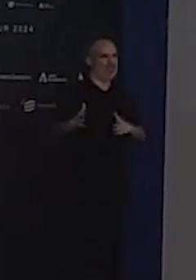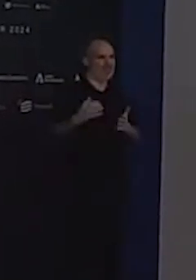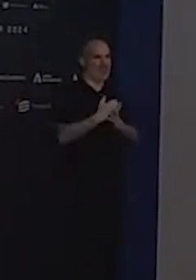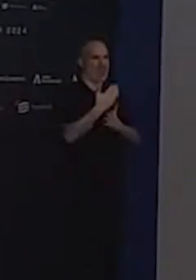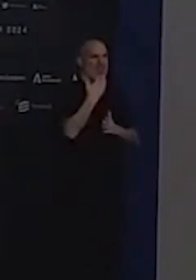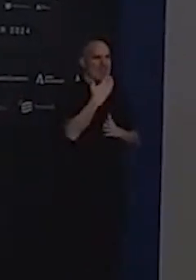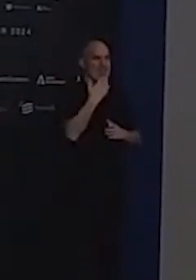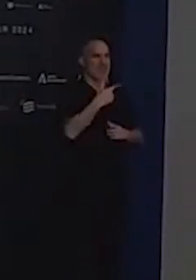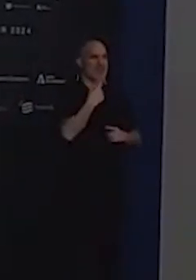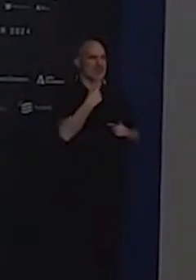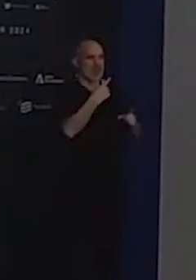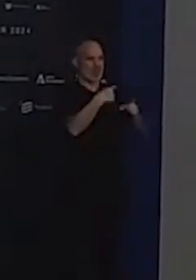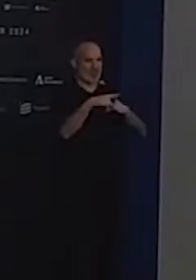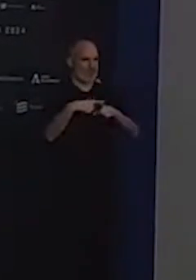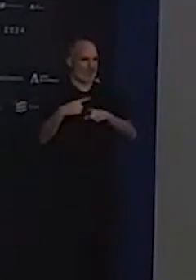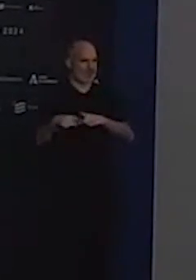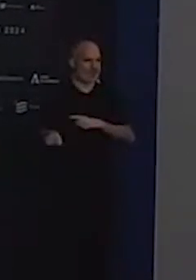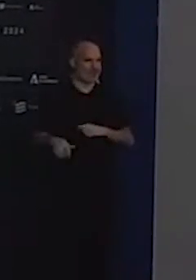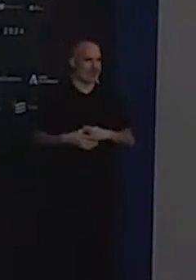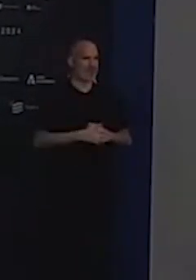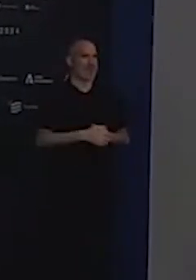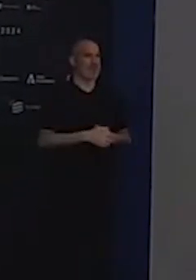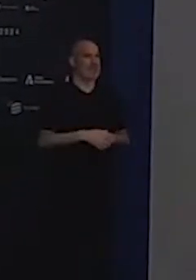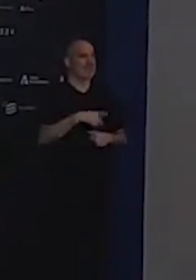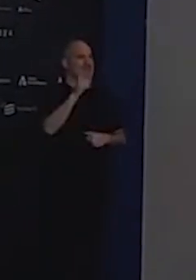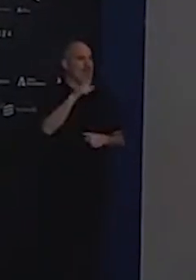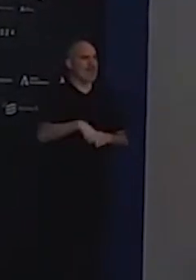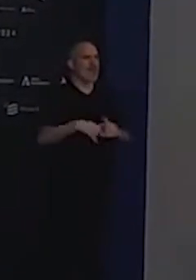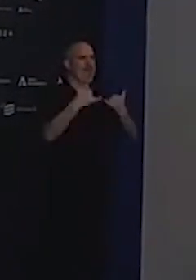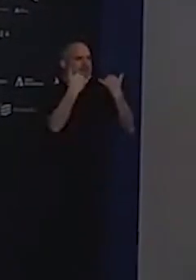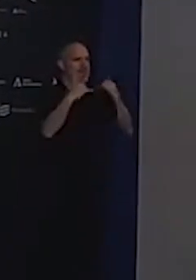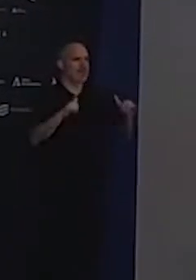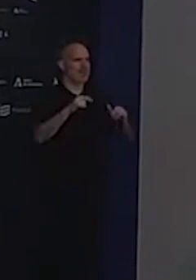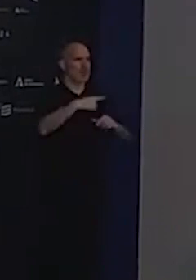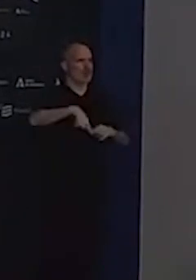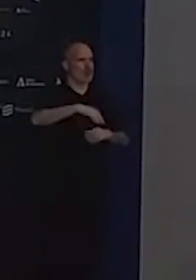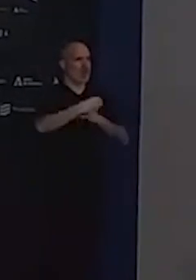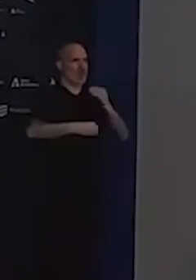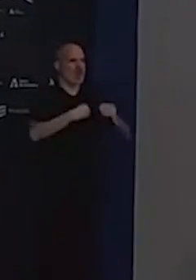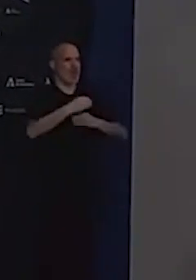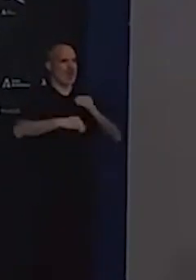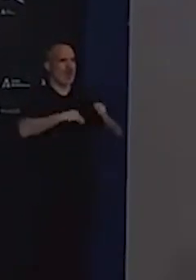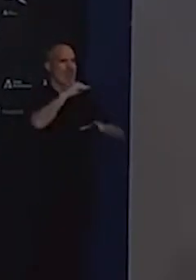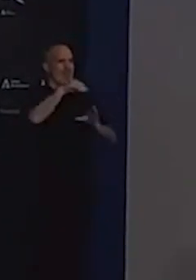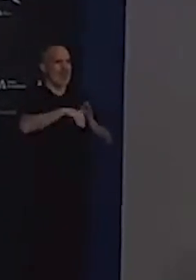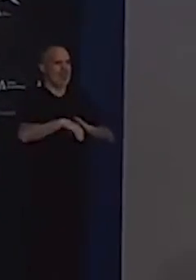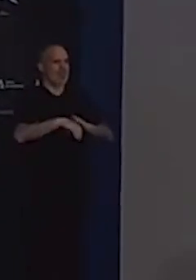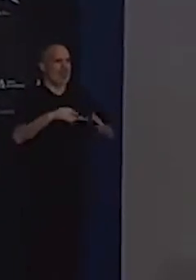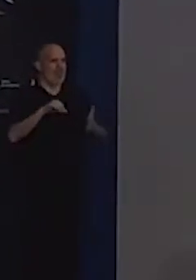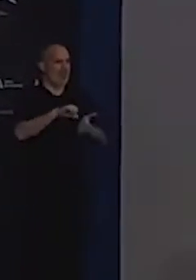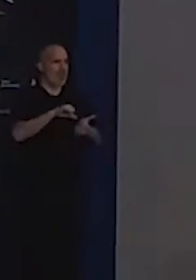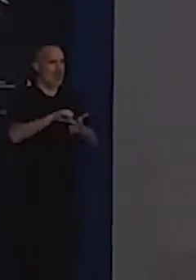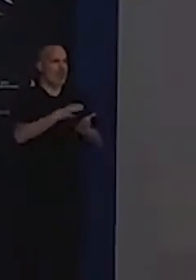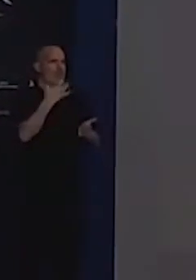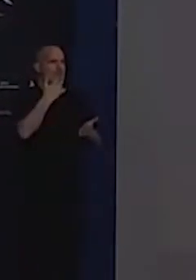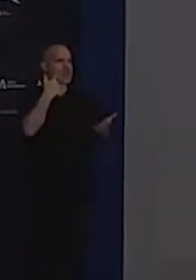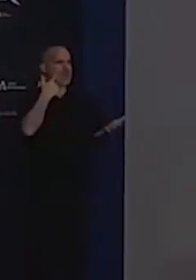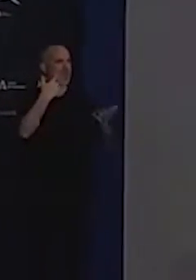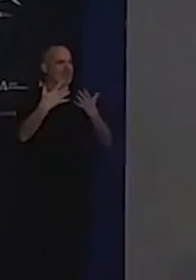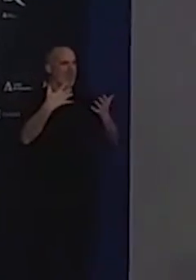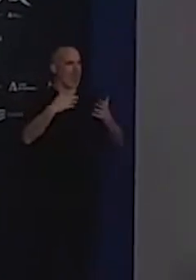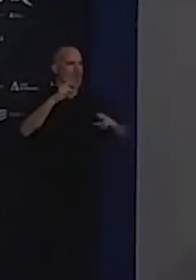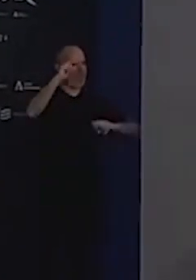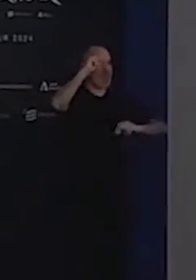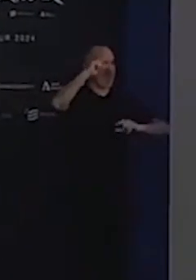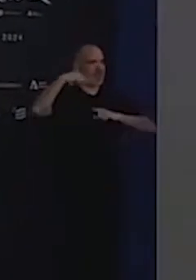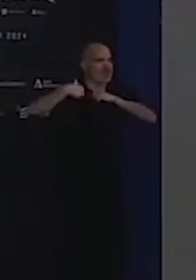edad de los gustos. No menos importante son los eventos que también ofrecemos dentro de la ciudad, como espectáculos de zarzuela,